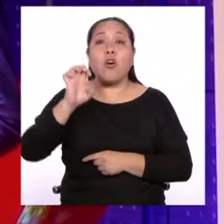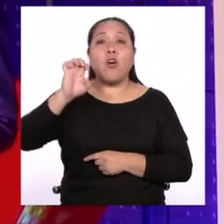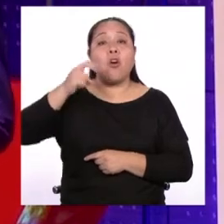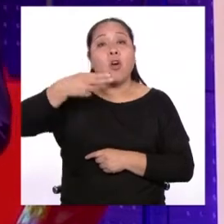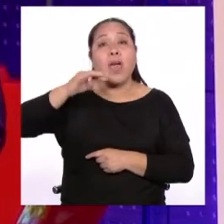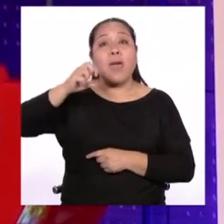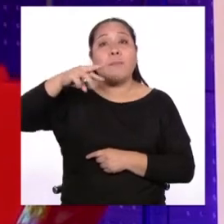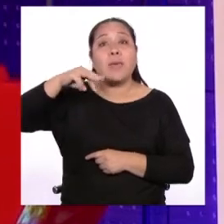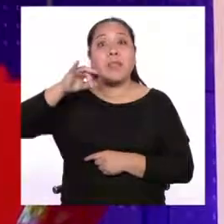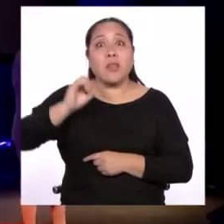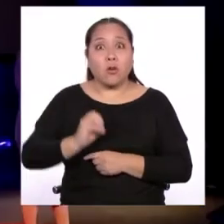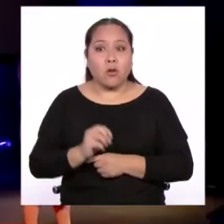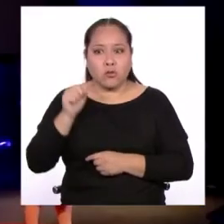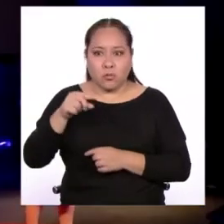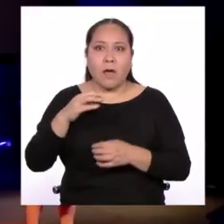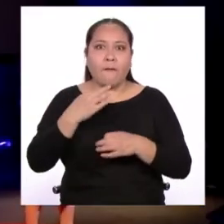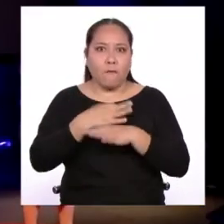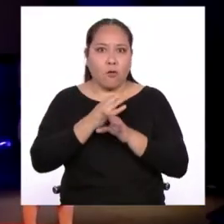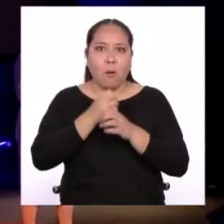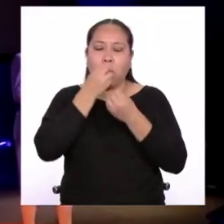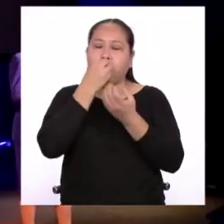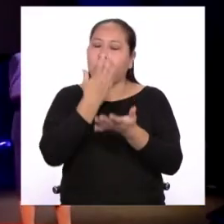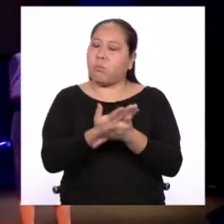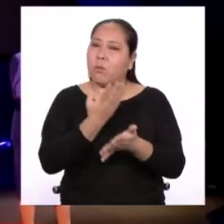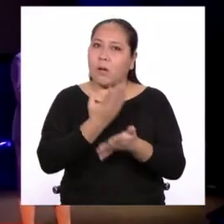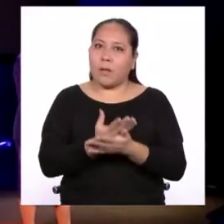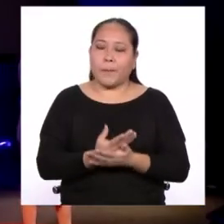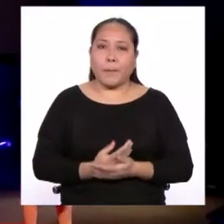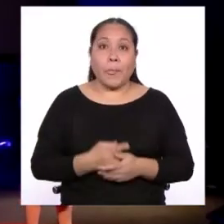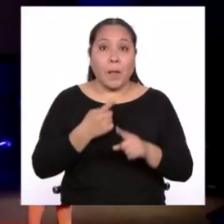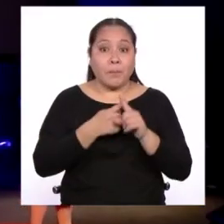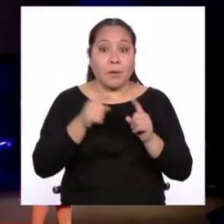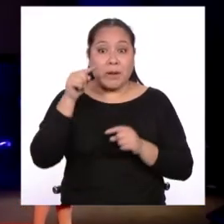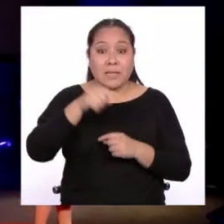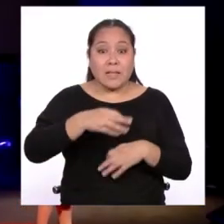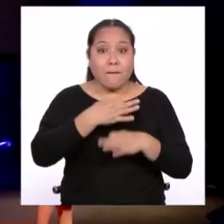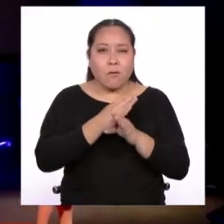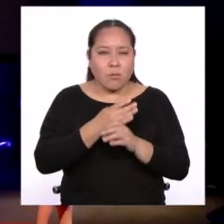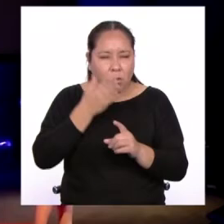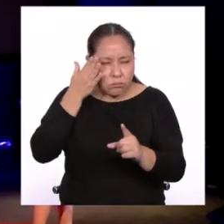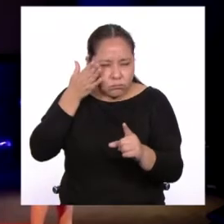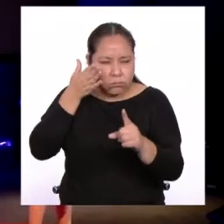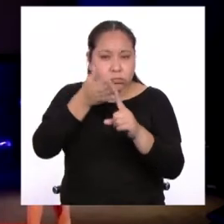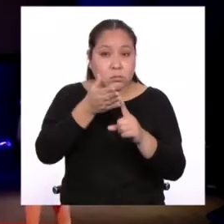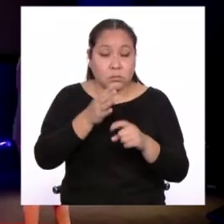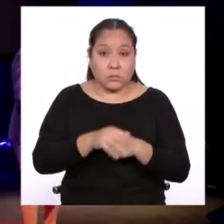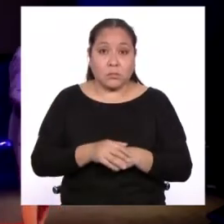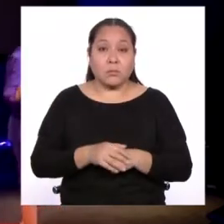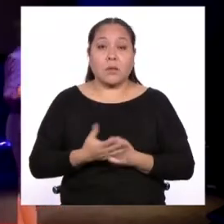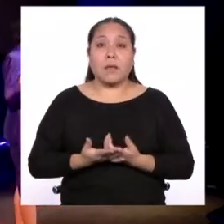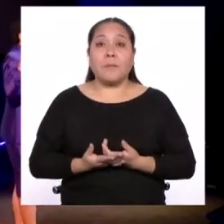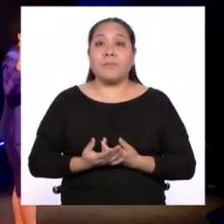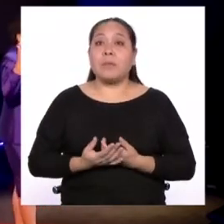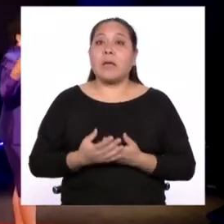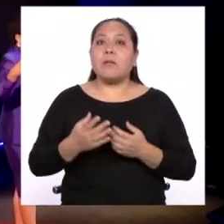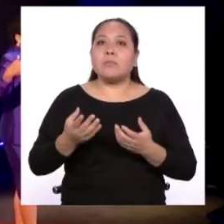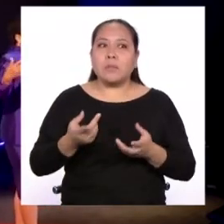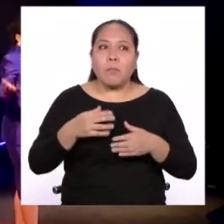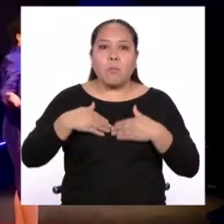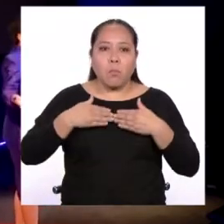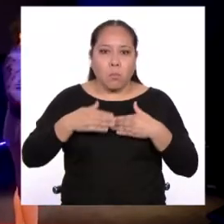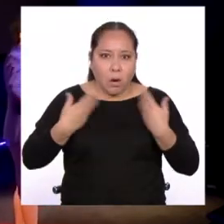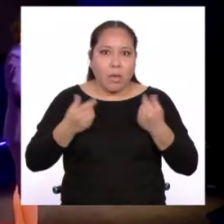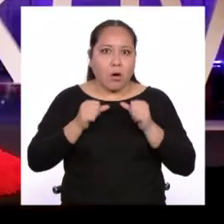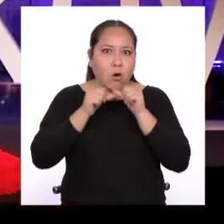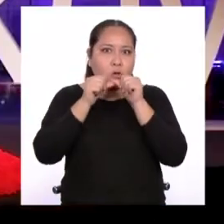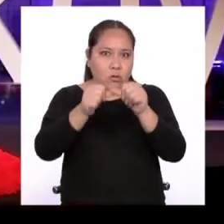muy buena alternativa. Sin embargo, para que esta estrategia eficaz tenga sostenibilidad en